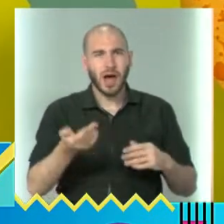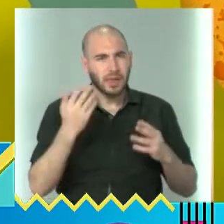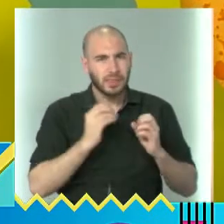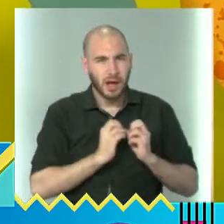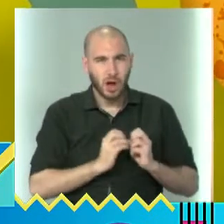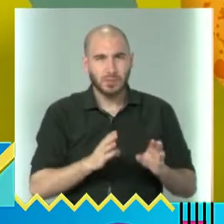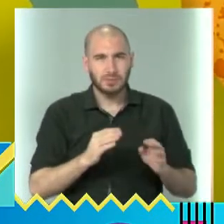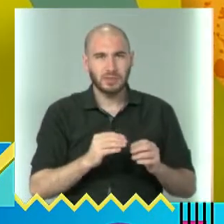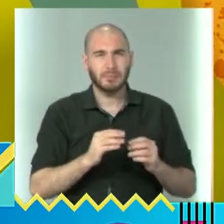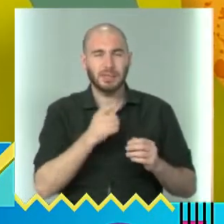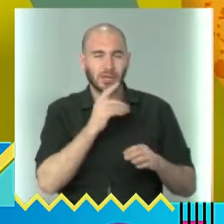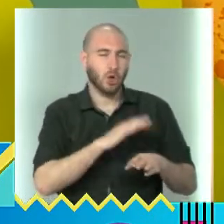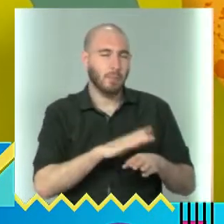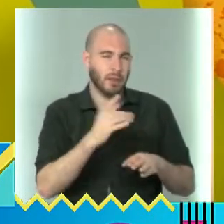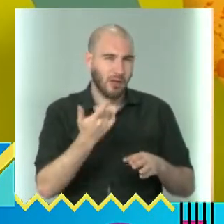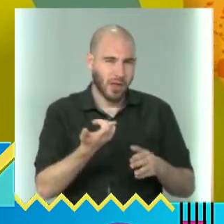con toda ingenuidad,